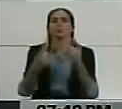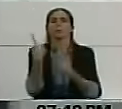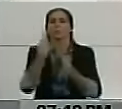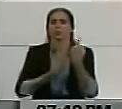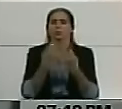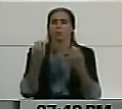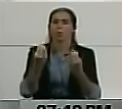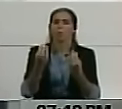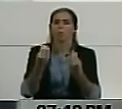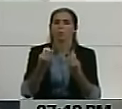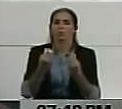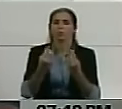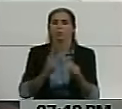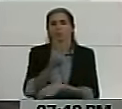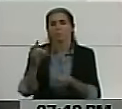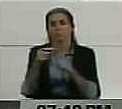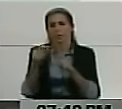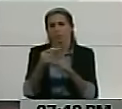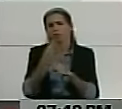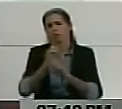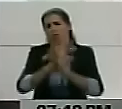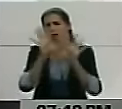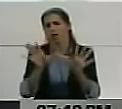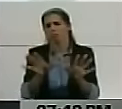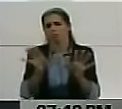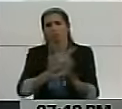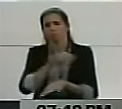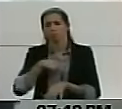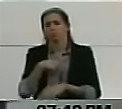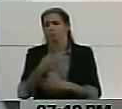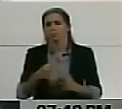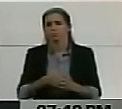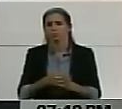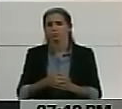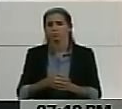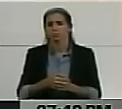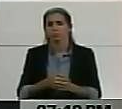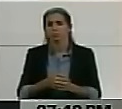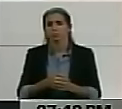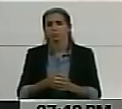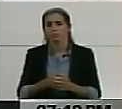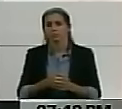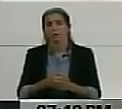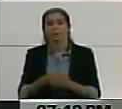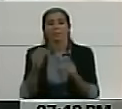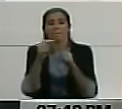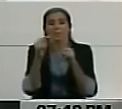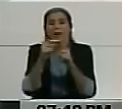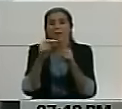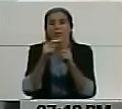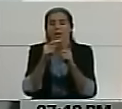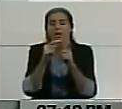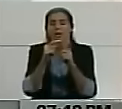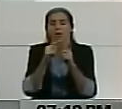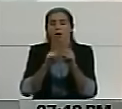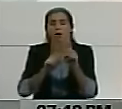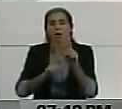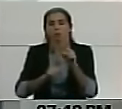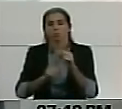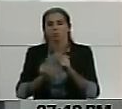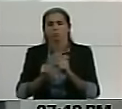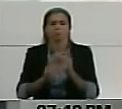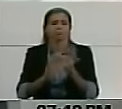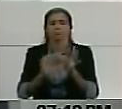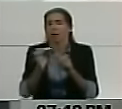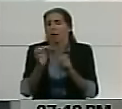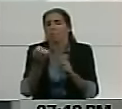manejo de ciertos términos. Yo lo digo clarito, nosotros no estamos utilizando la frase cohete más preciosa, la que